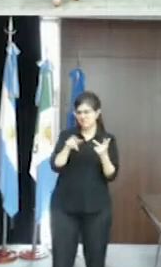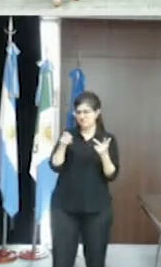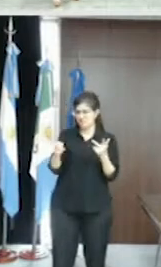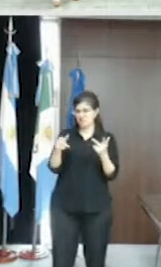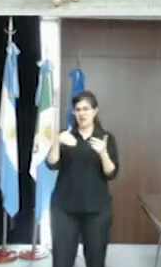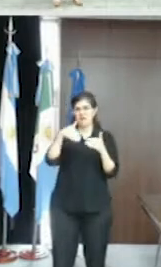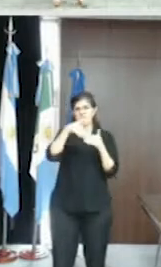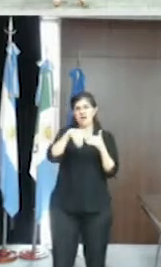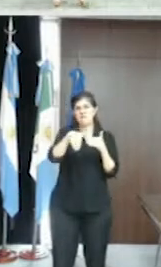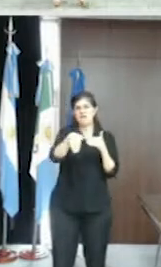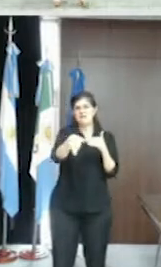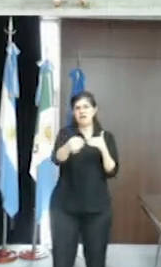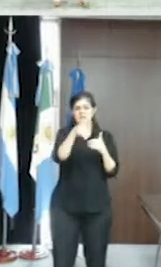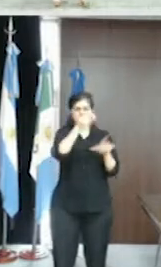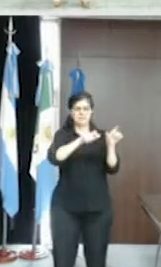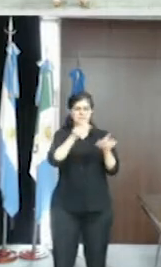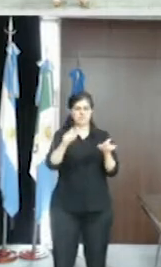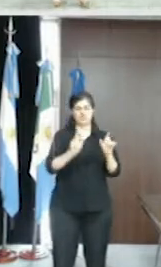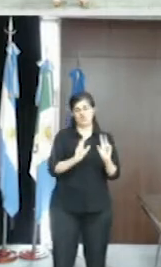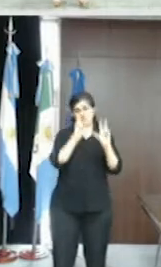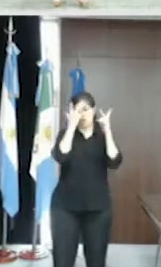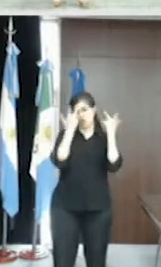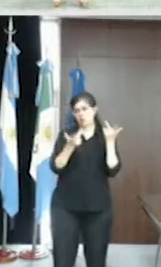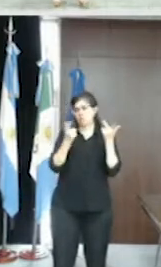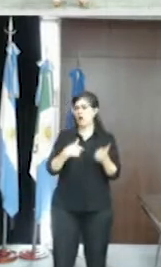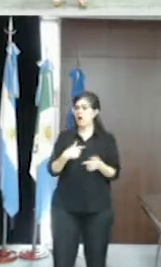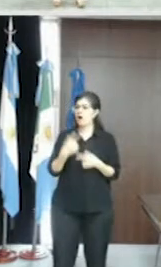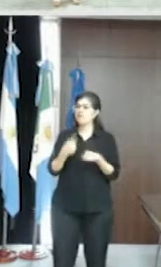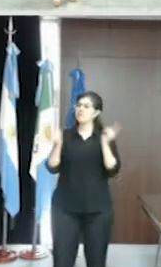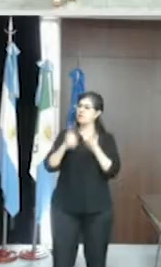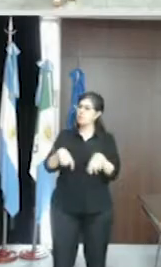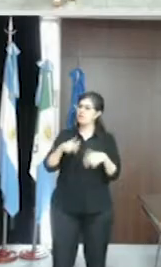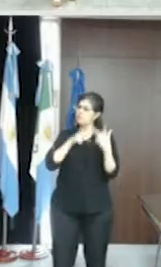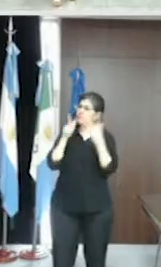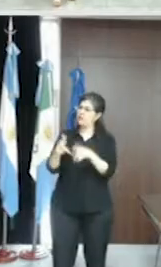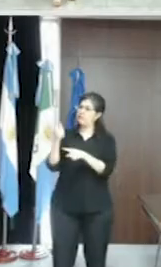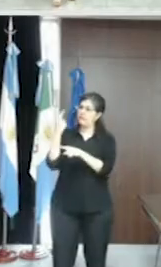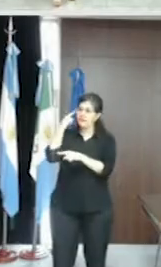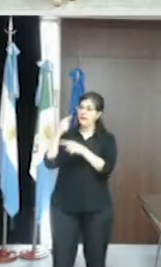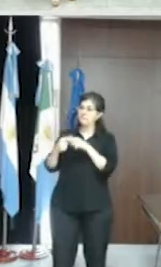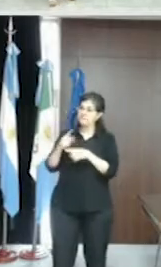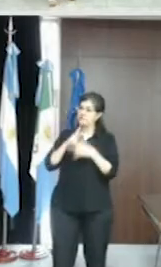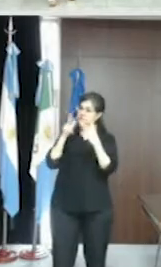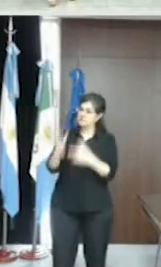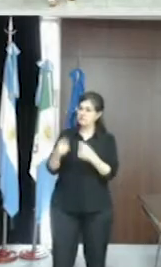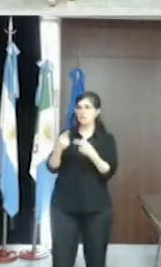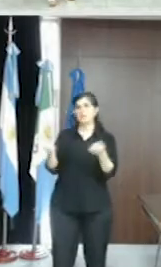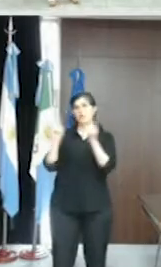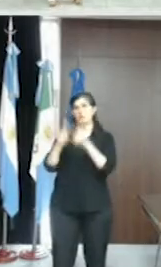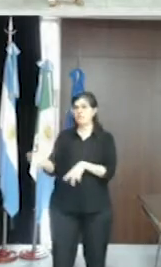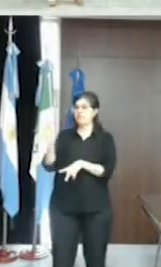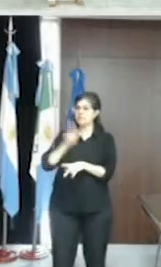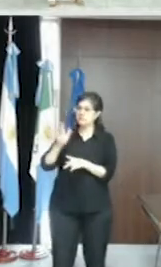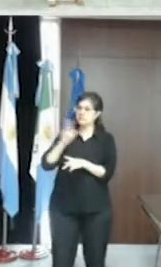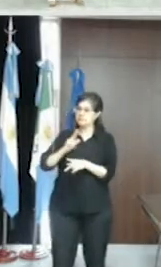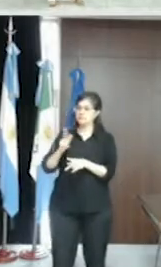viene, aparece el enojo, ya te lo dije, no me preguntes 10 veces la misma cosa, no me digas otra vez lo mismo porque ya me lo dijiste.